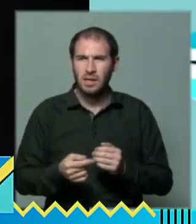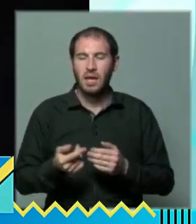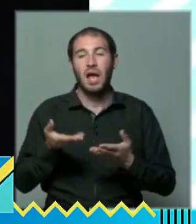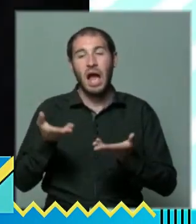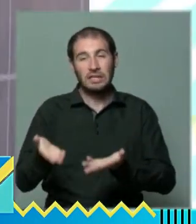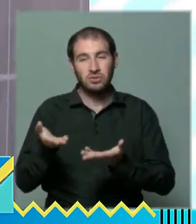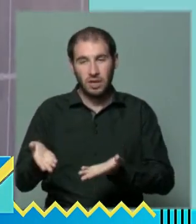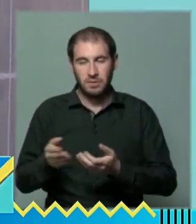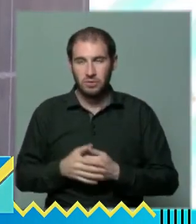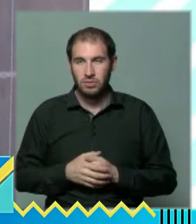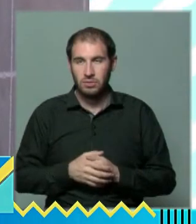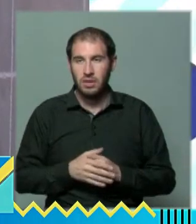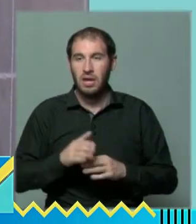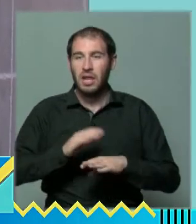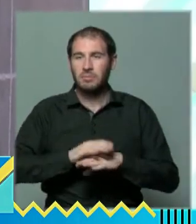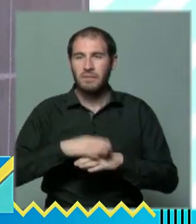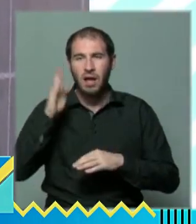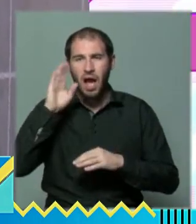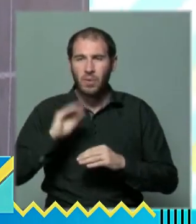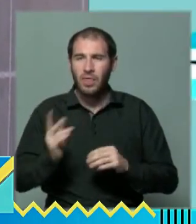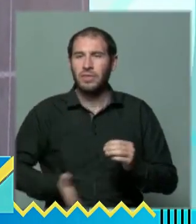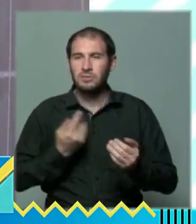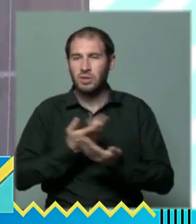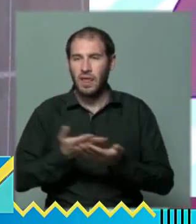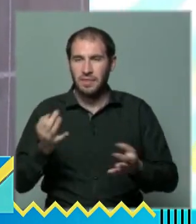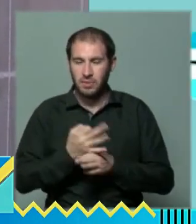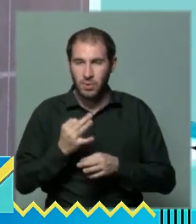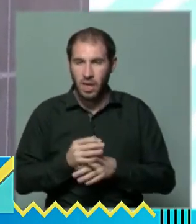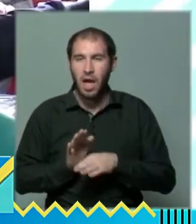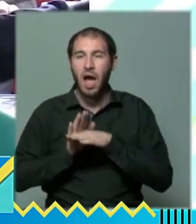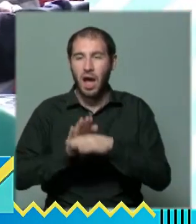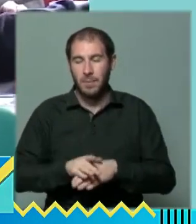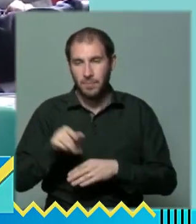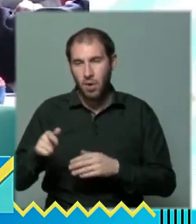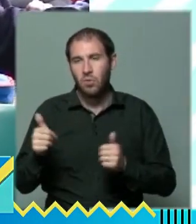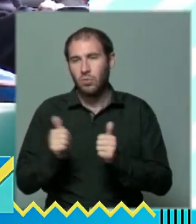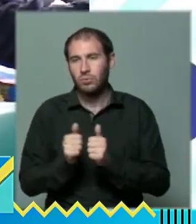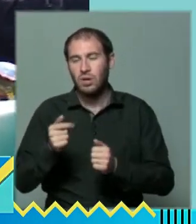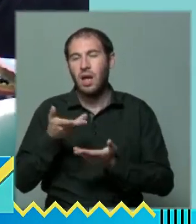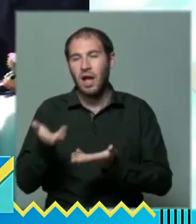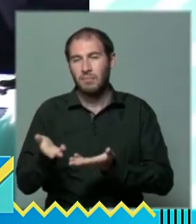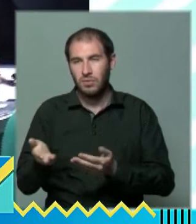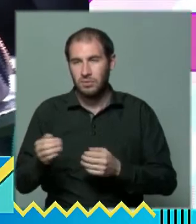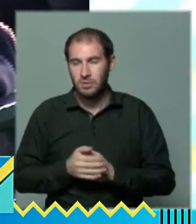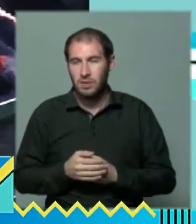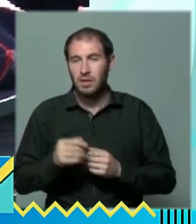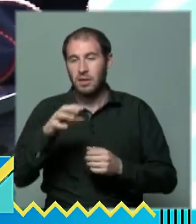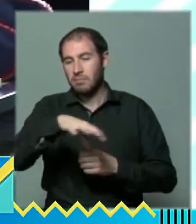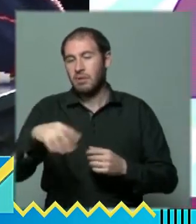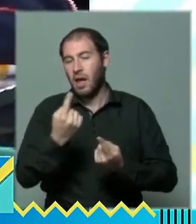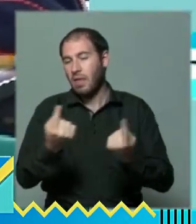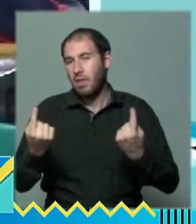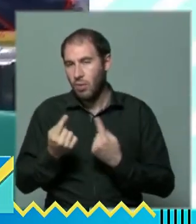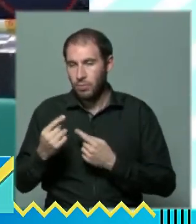patrocinio por parte de abogados de la Dirección General de Escuela que lo acompañarían y serían sus patrocinantes en cada una de las